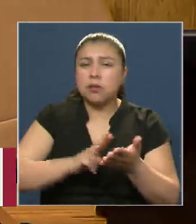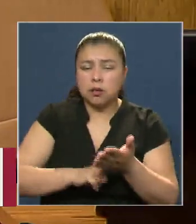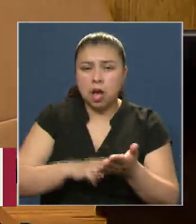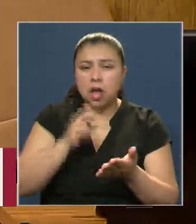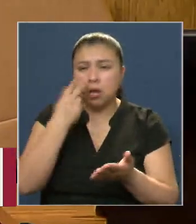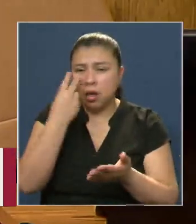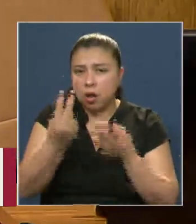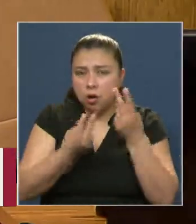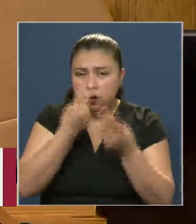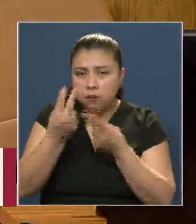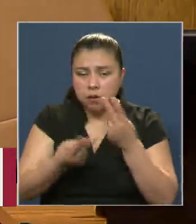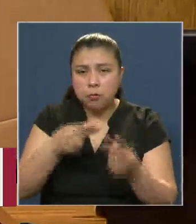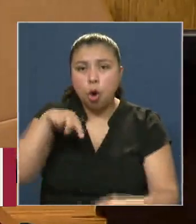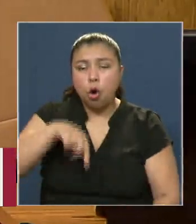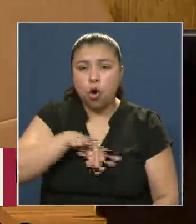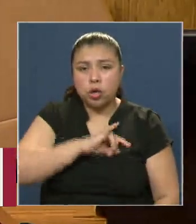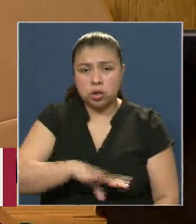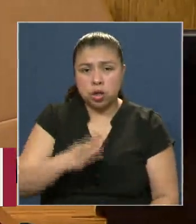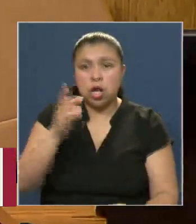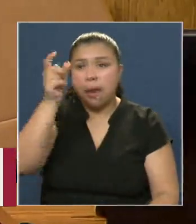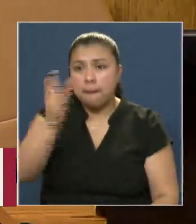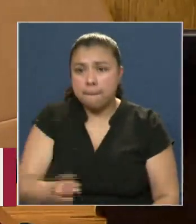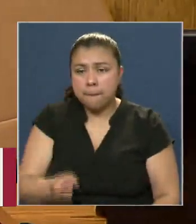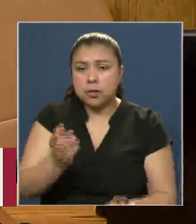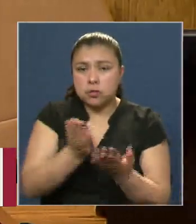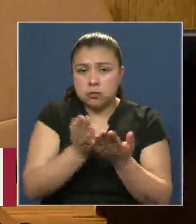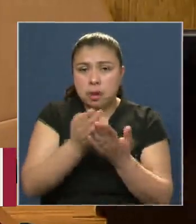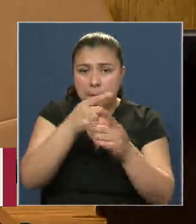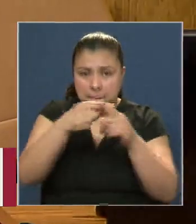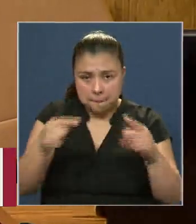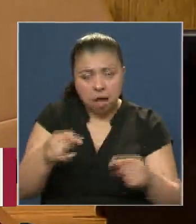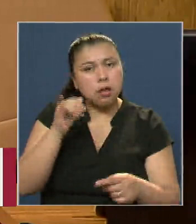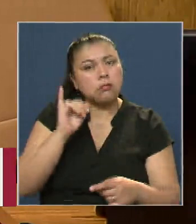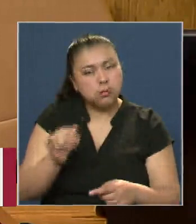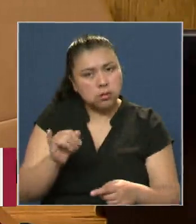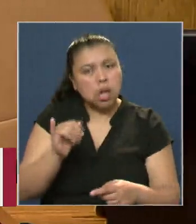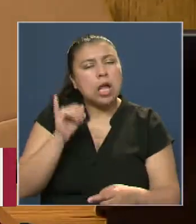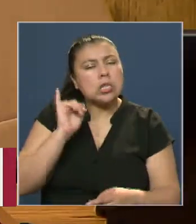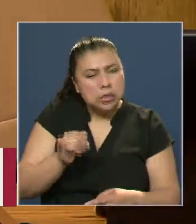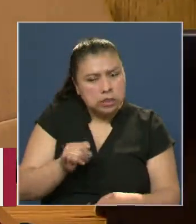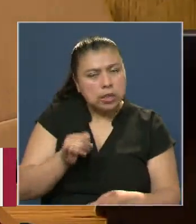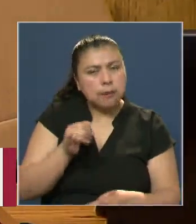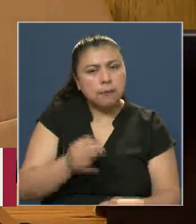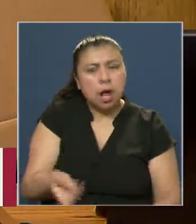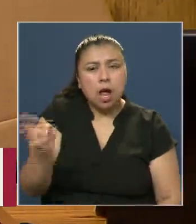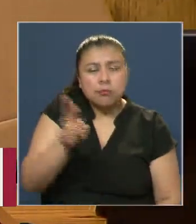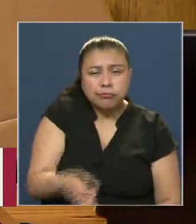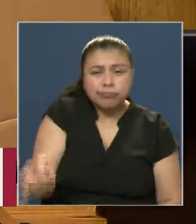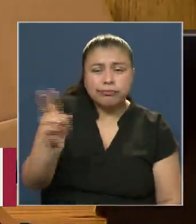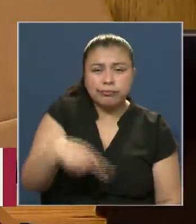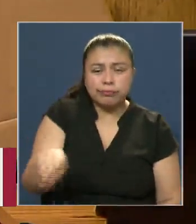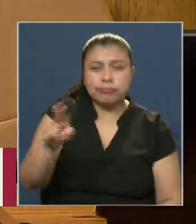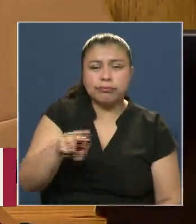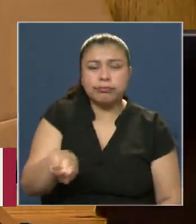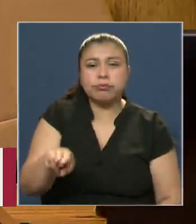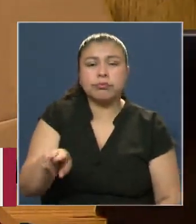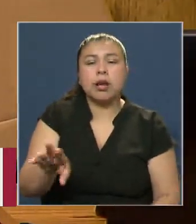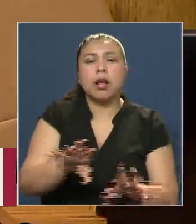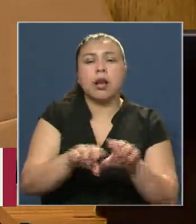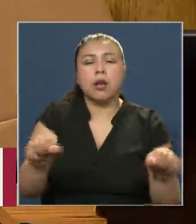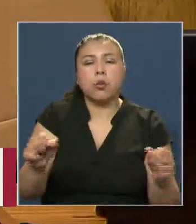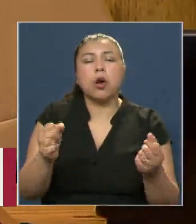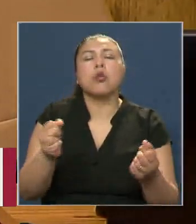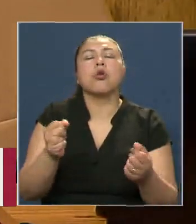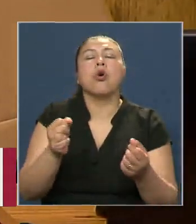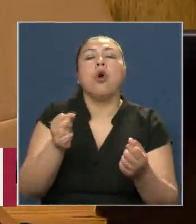evidente. Hoy día Chile es un país de clase media y debemos estar constantemente renovando el compromiso con nuestra clase